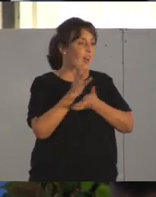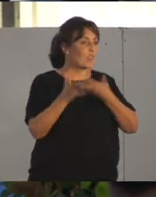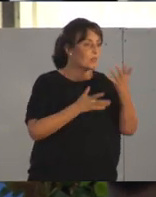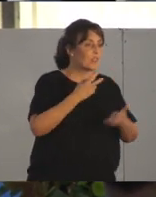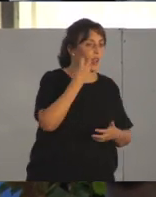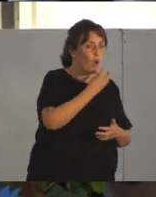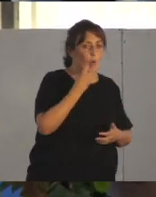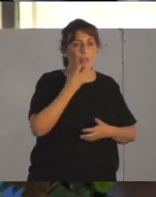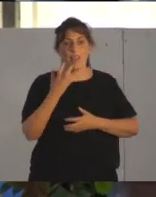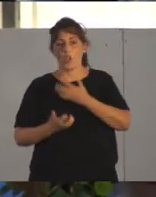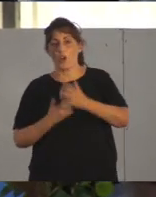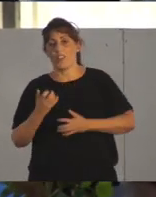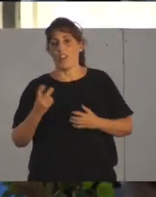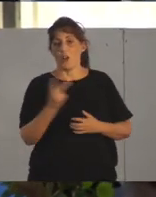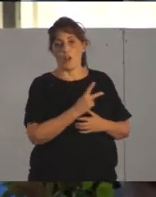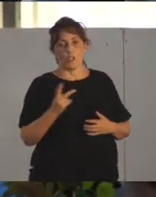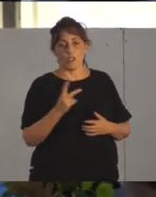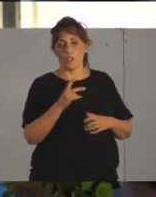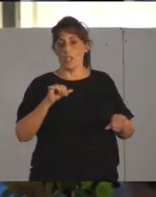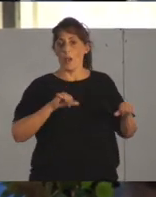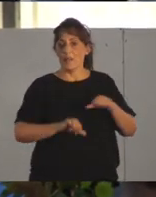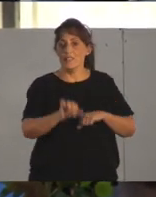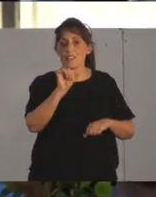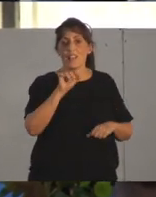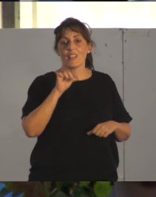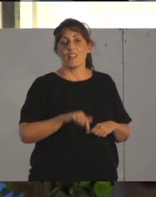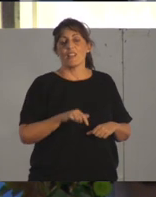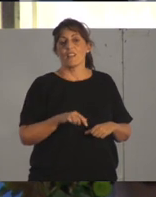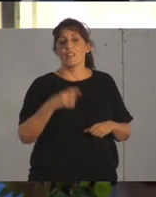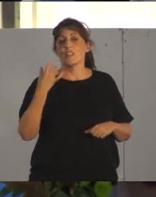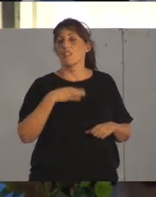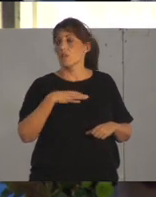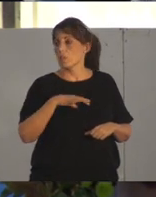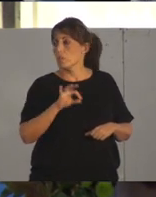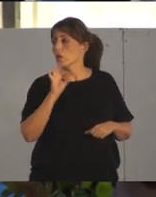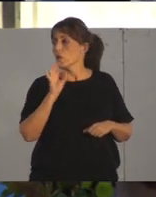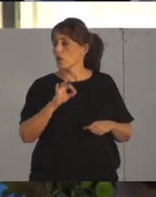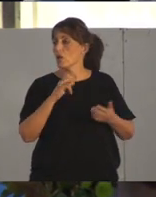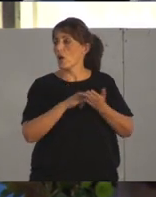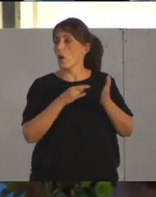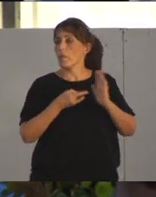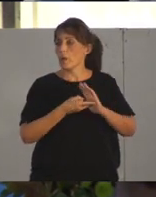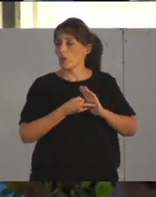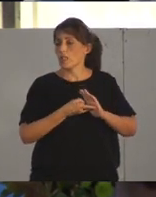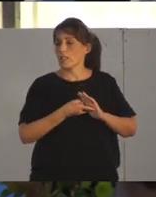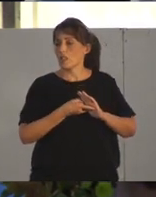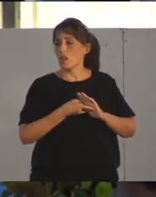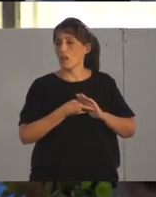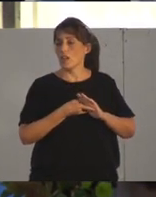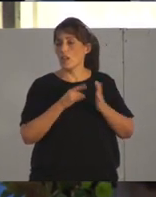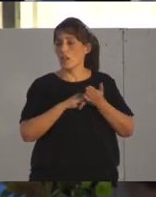se va a pique. A partir de aquí, os quería comentar algo sobre el proyecto de I+D+I, pero creo que